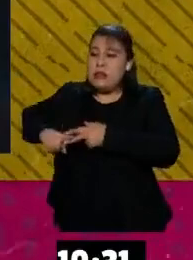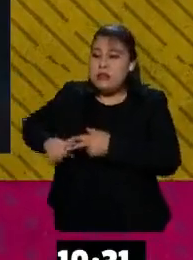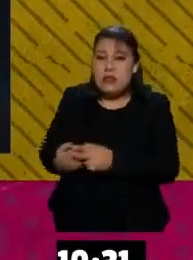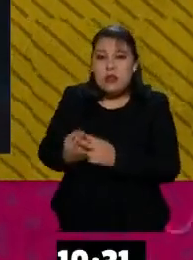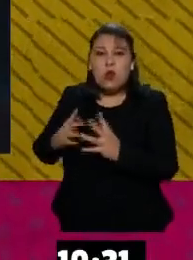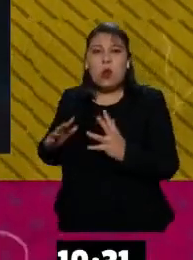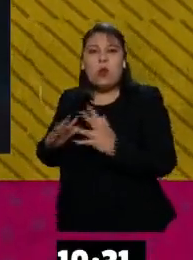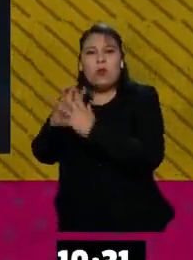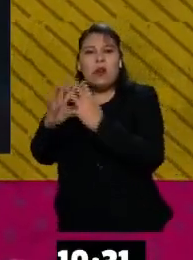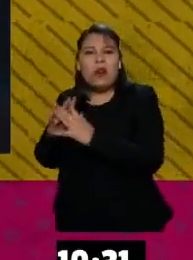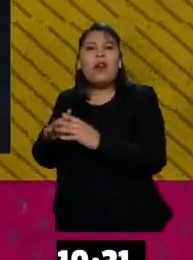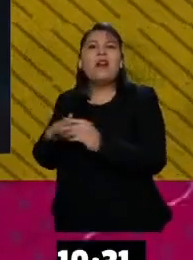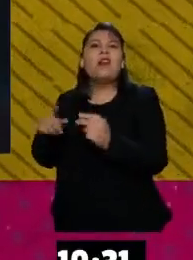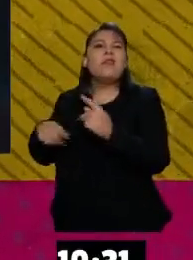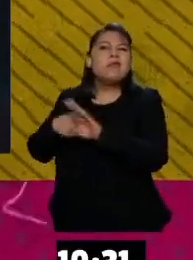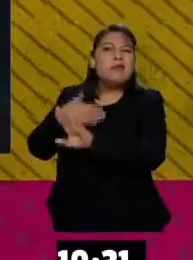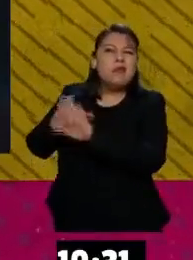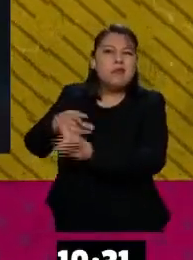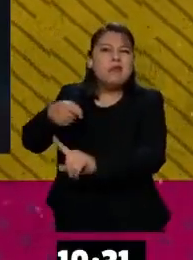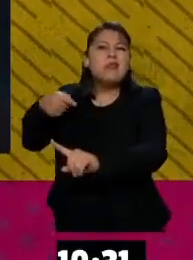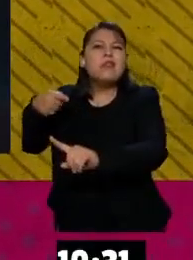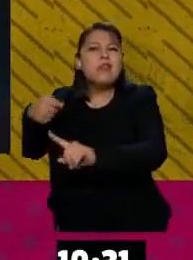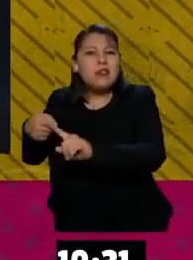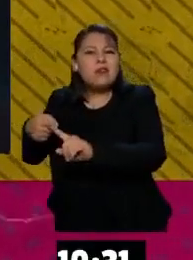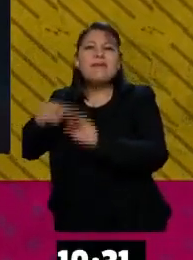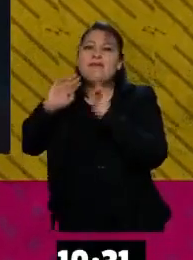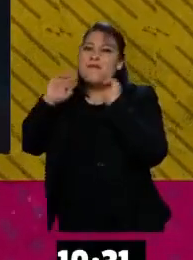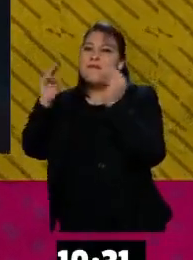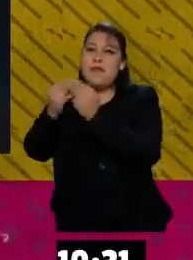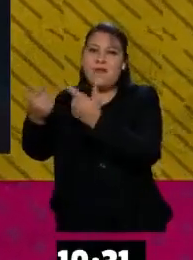en México, y desde entonces, desde